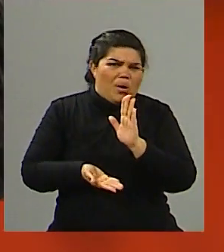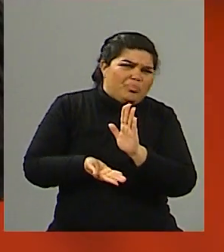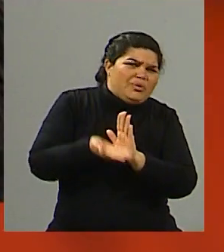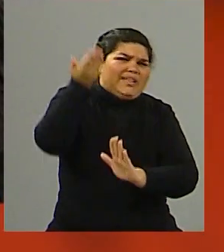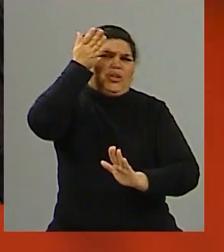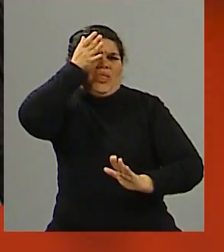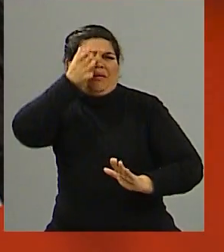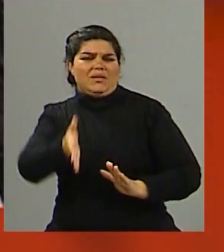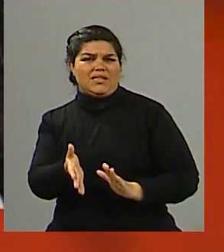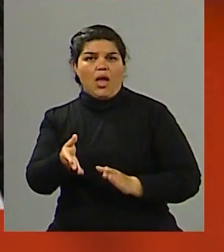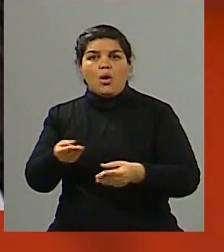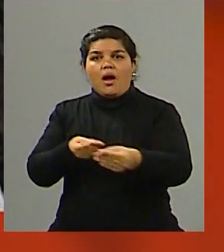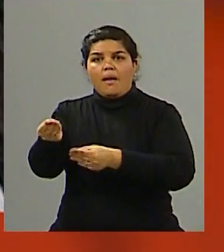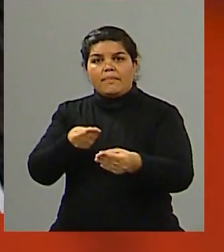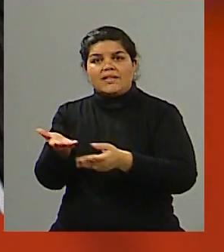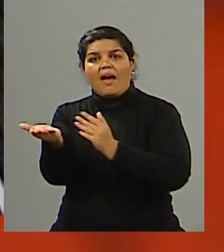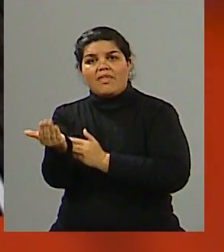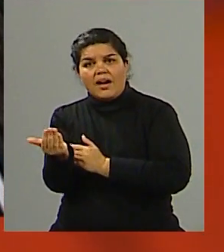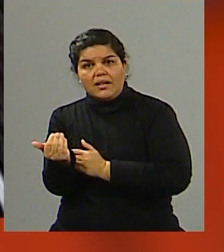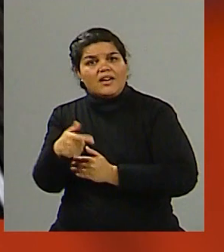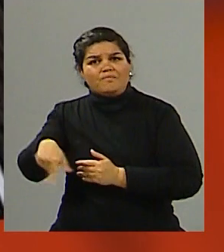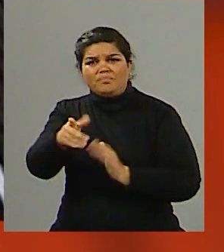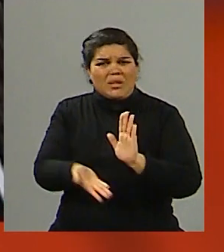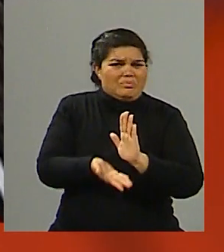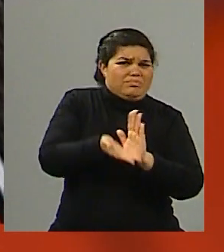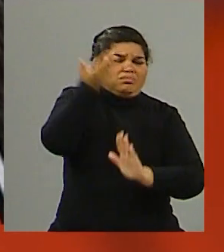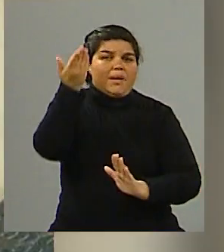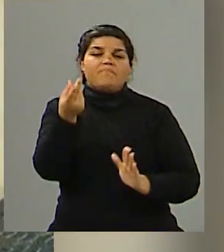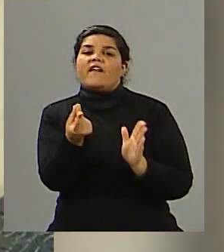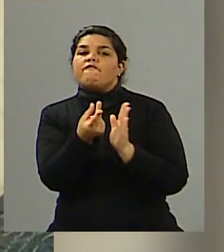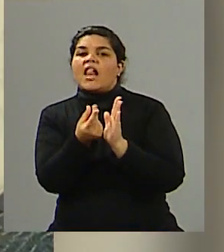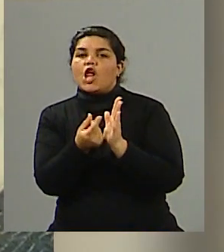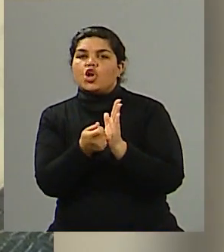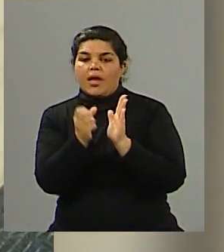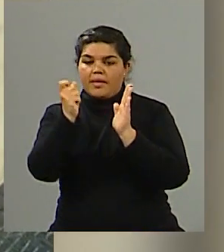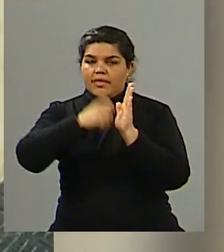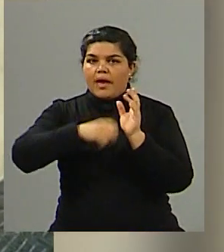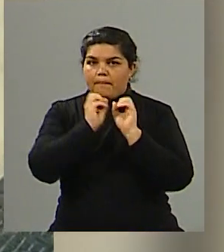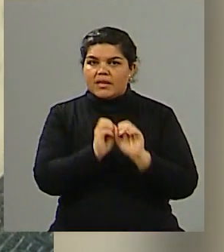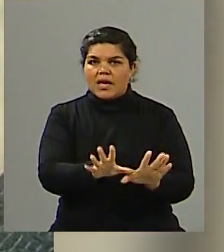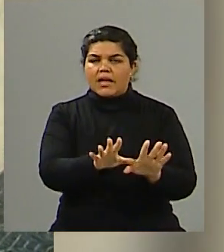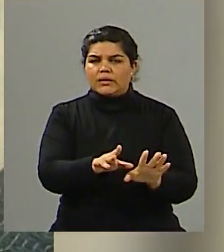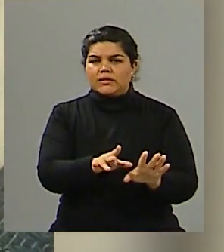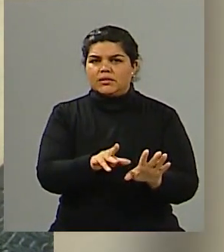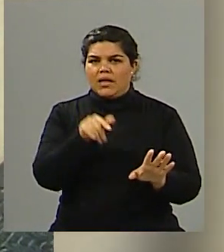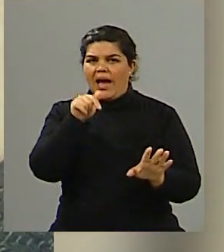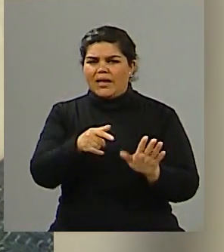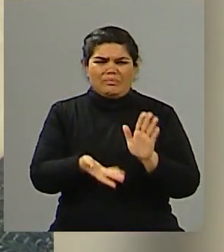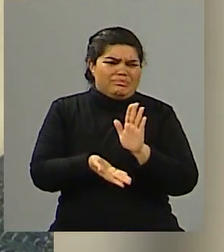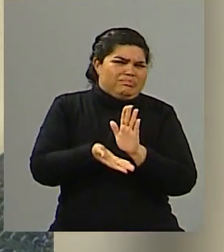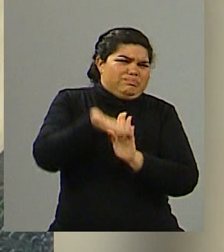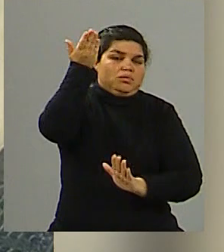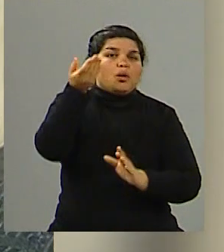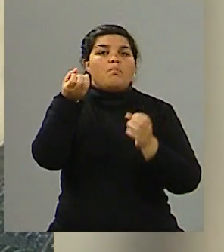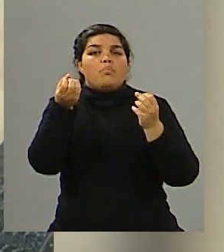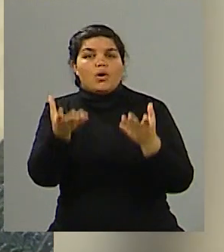sector inmobiliario de los alquileres en el precio inicial de los contratos, especulando con que de qué manera eso iba a aumentar para no